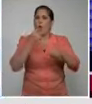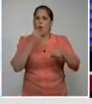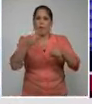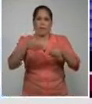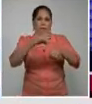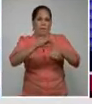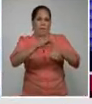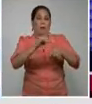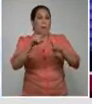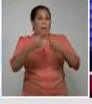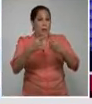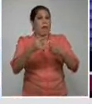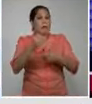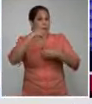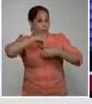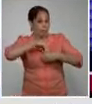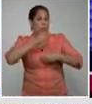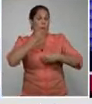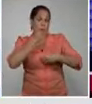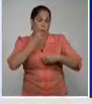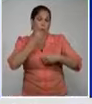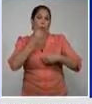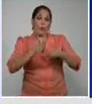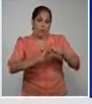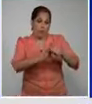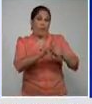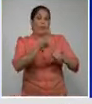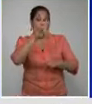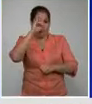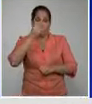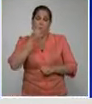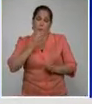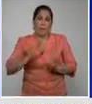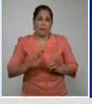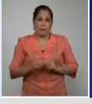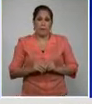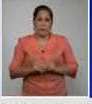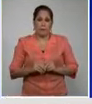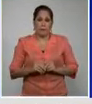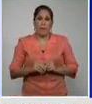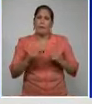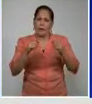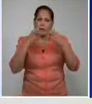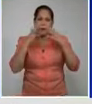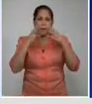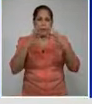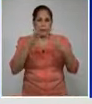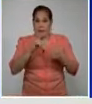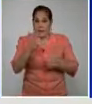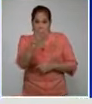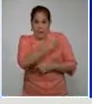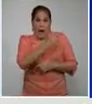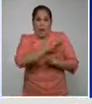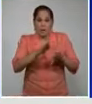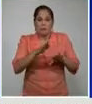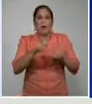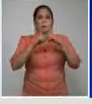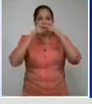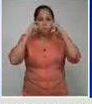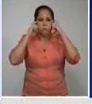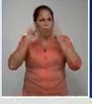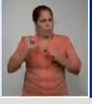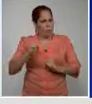puede infectarse. Por eso no se descarta que pueda ser que puede infectarse. Por eso es importante cumplimentar el efecto de la vacuna con